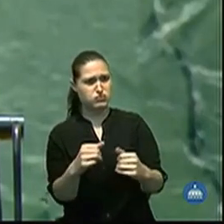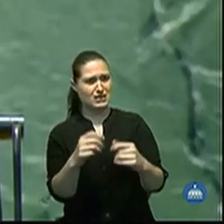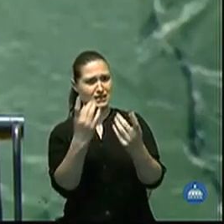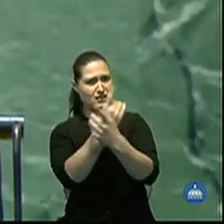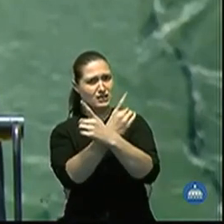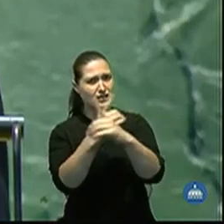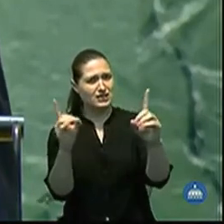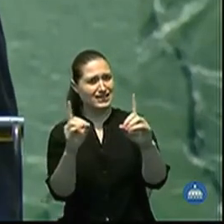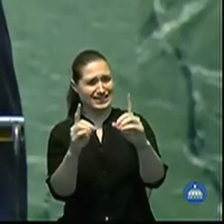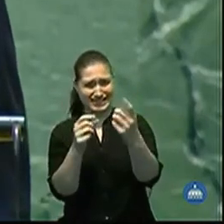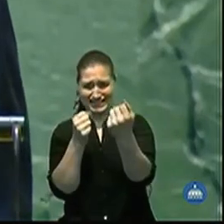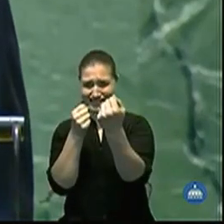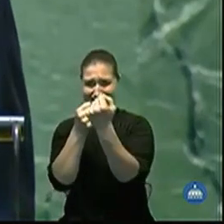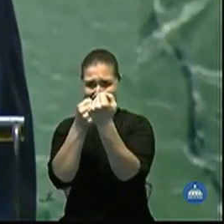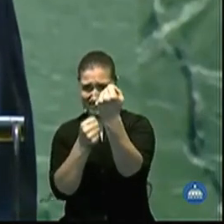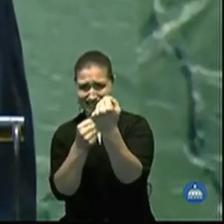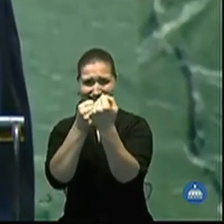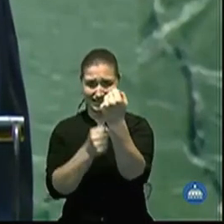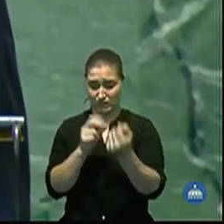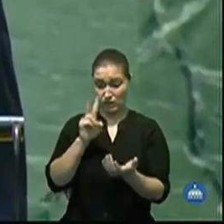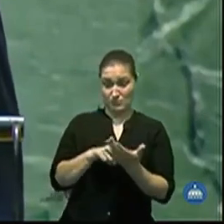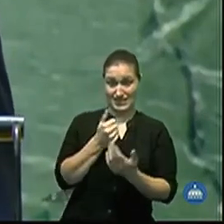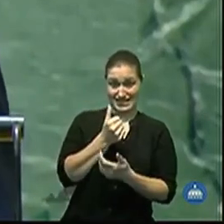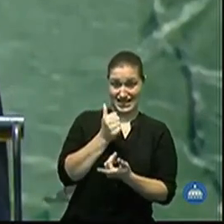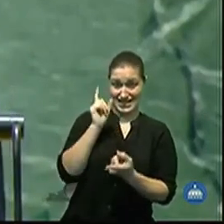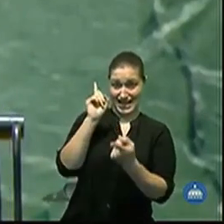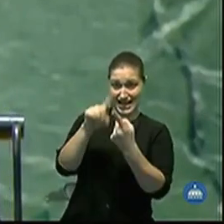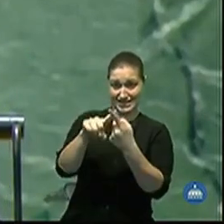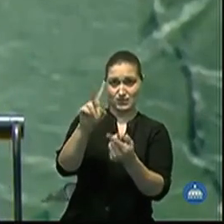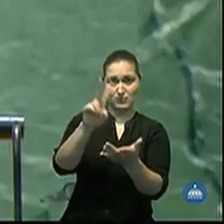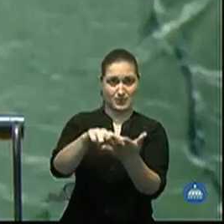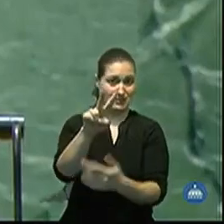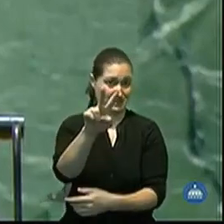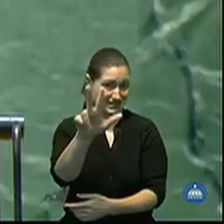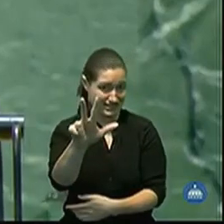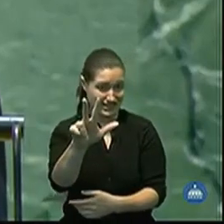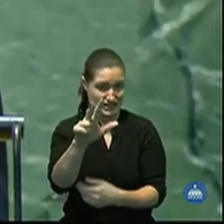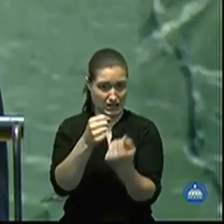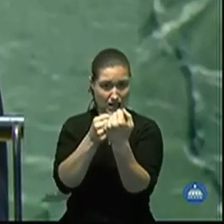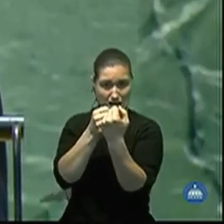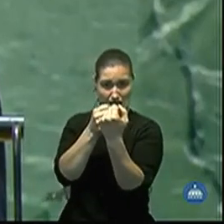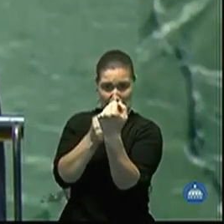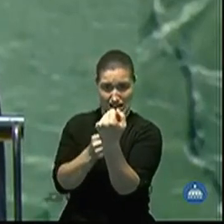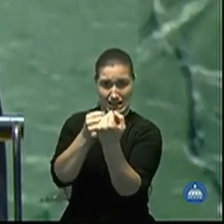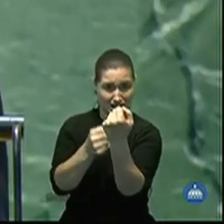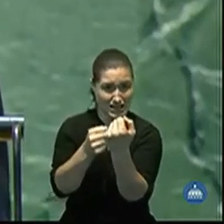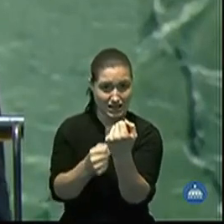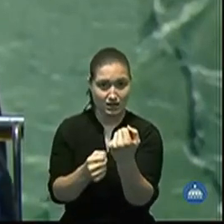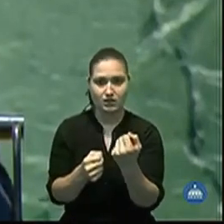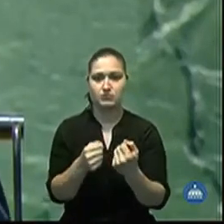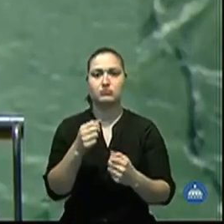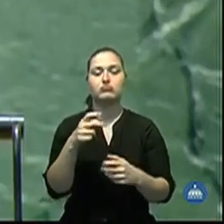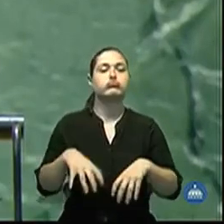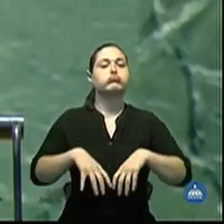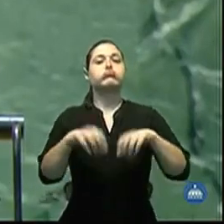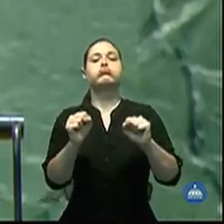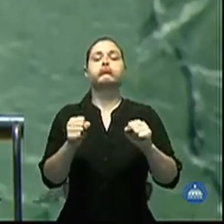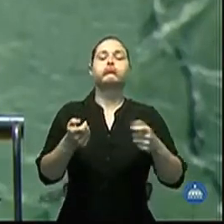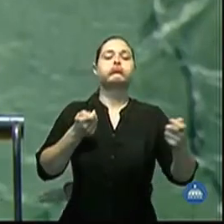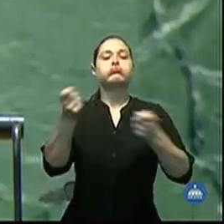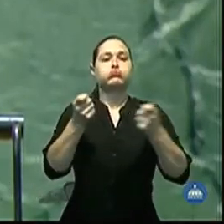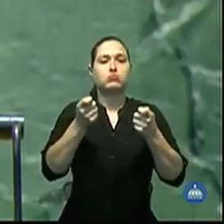considerable disminución entre el 2010 y el 2023, mientras que el apoyo al autoritarismo aumentó en el mismo